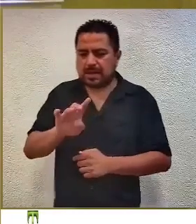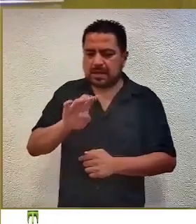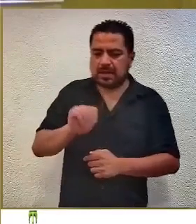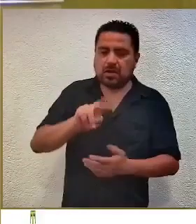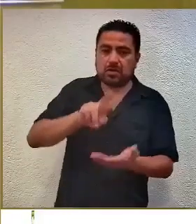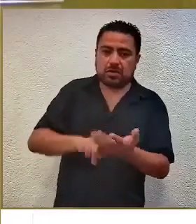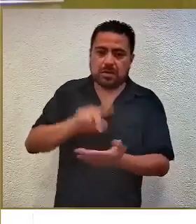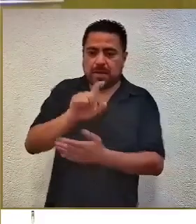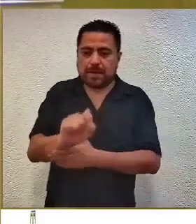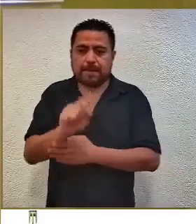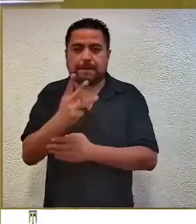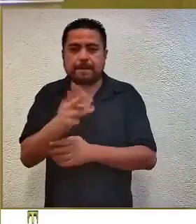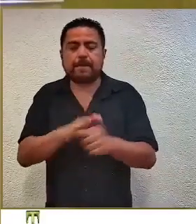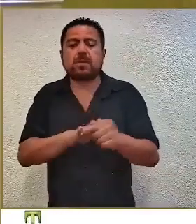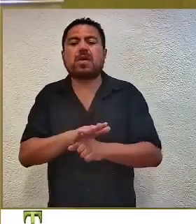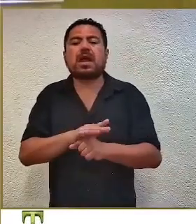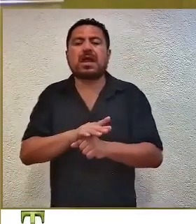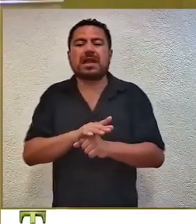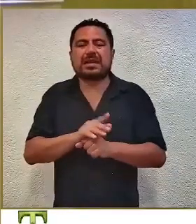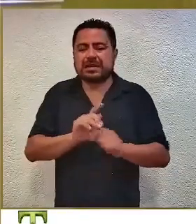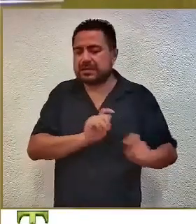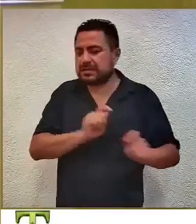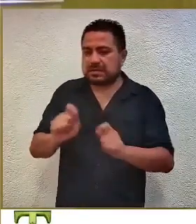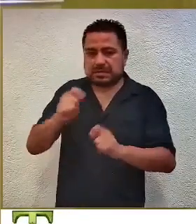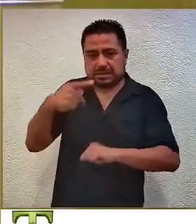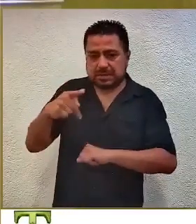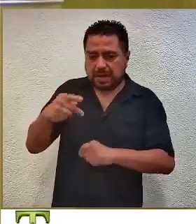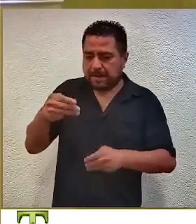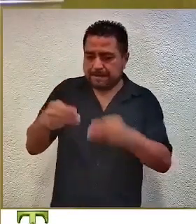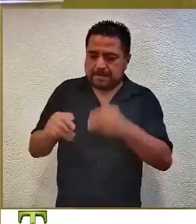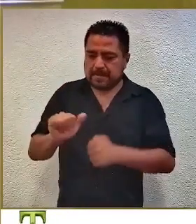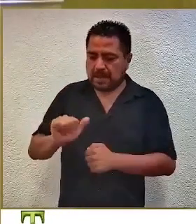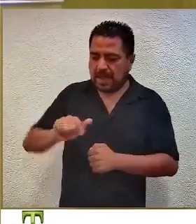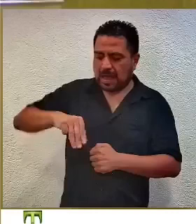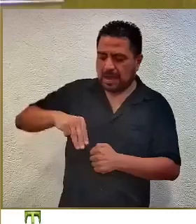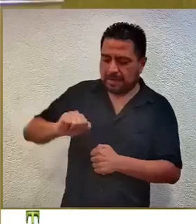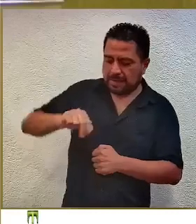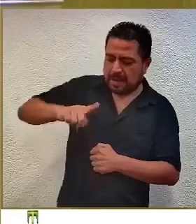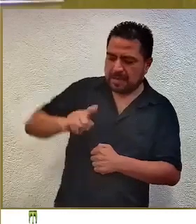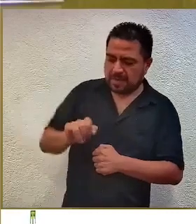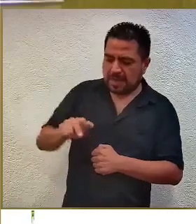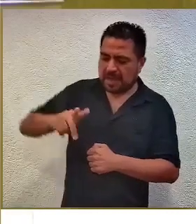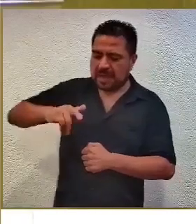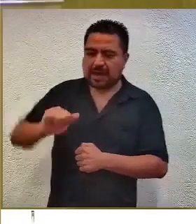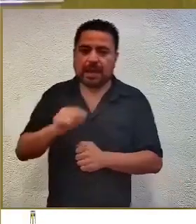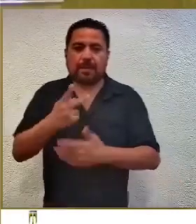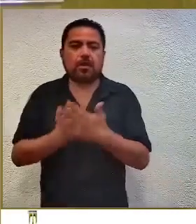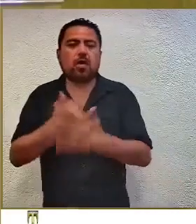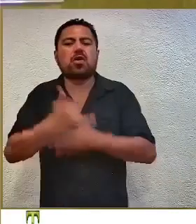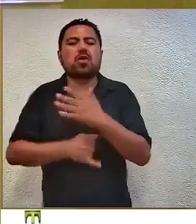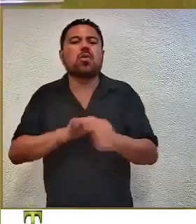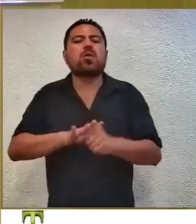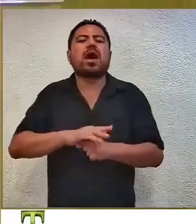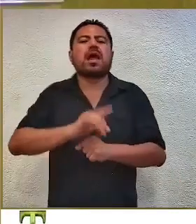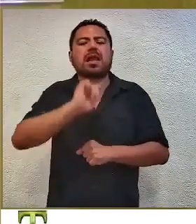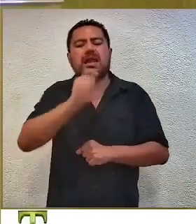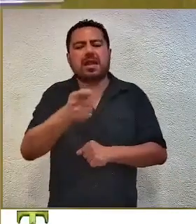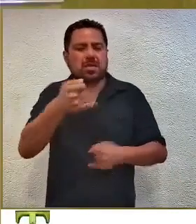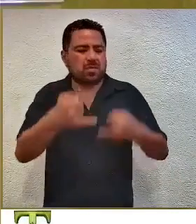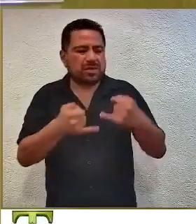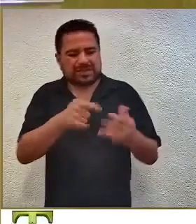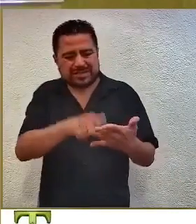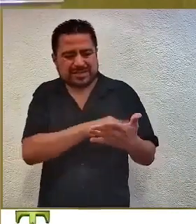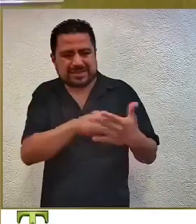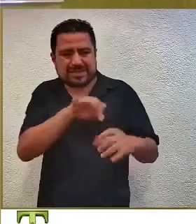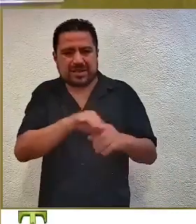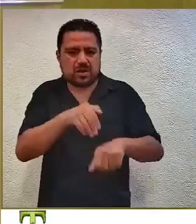/39/2023, que somete a su consideración la magistrada Almadelia Eugenio Alcaraz. El proyecto de la cuenta es el relativo al juicio electoral